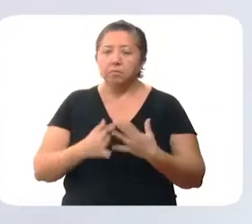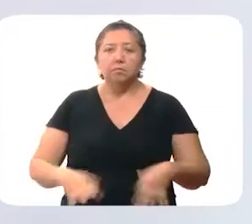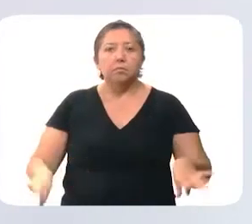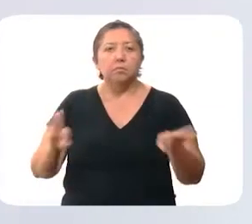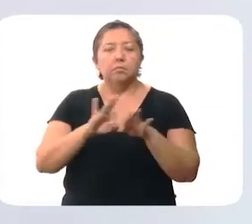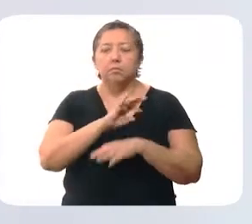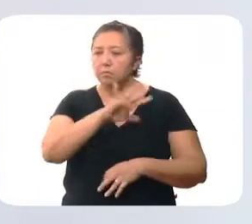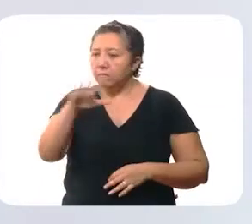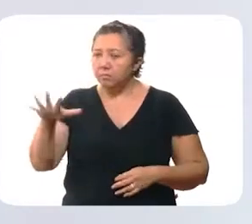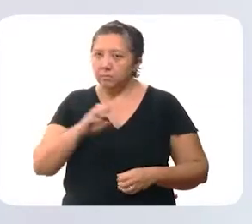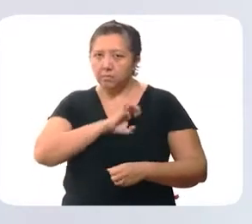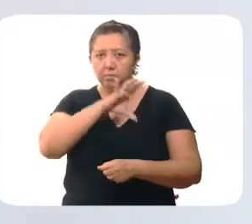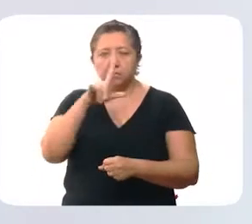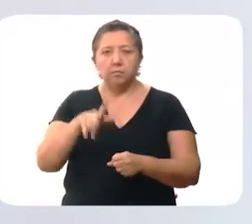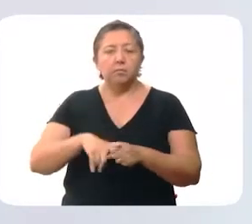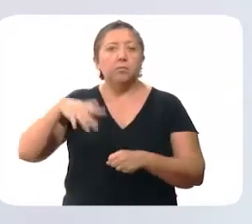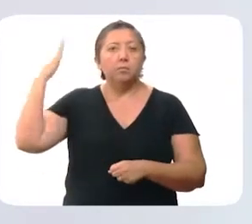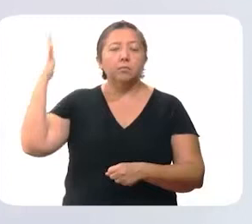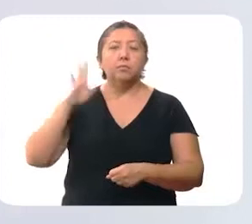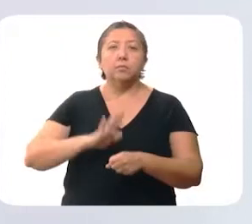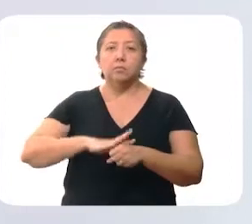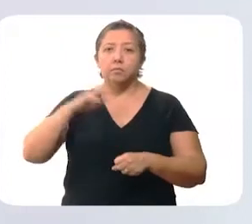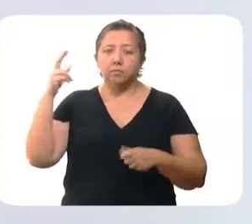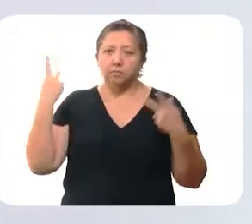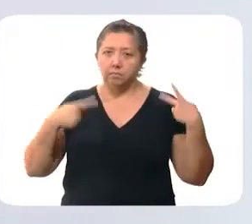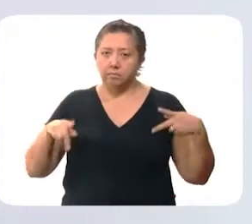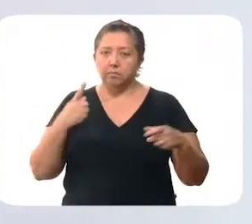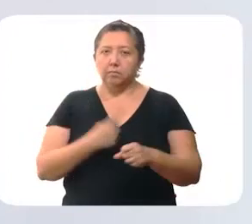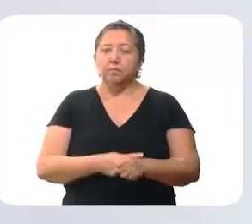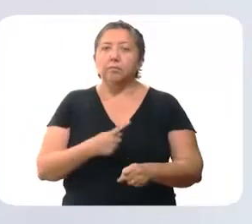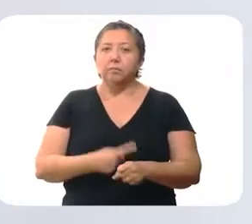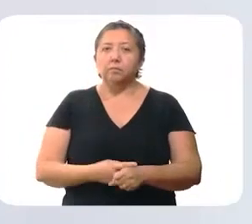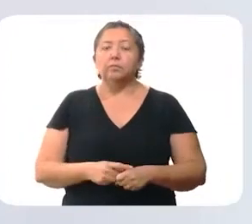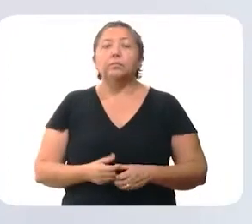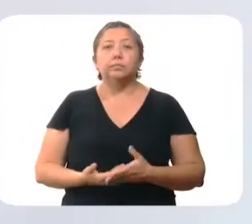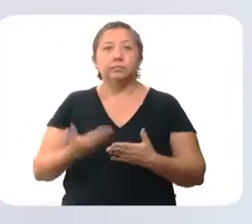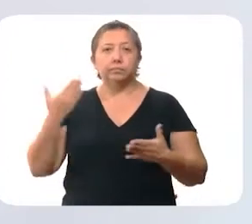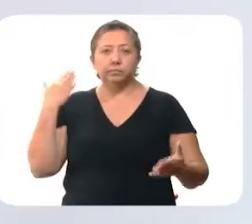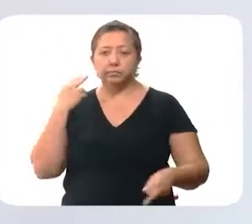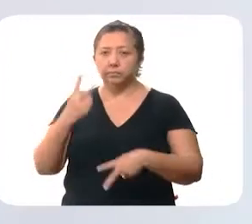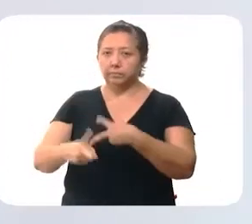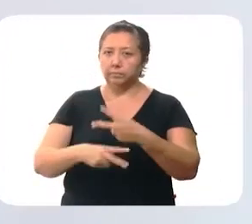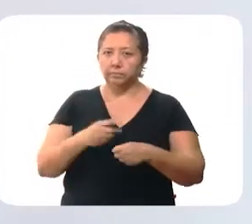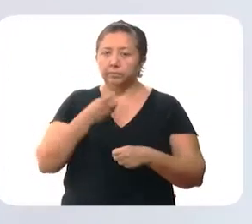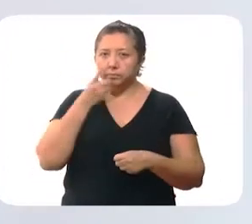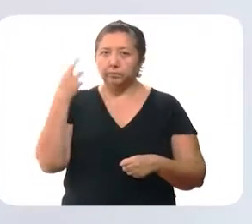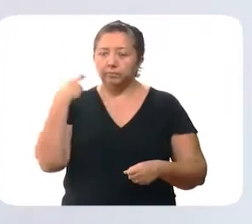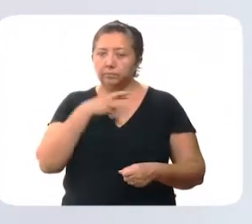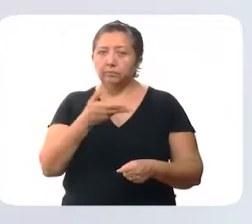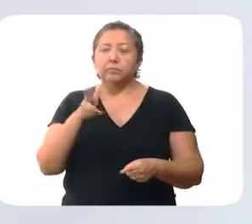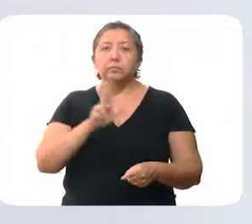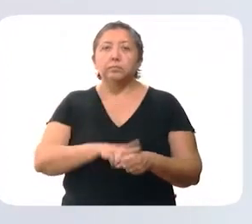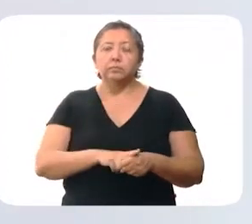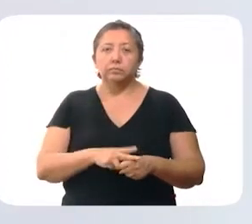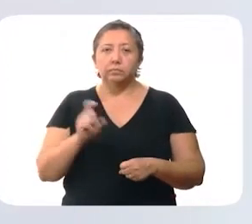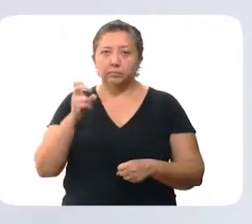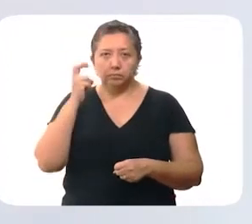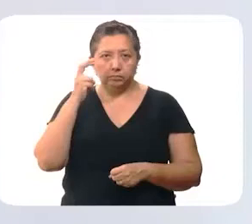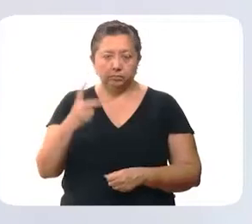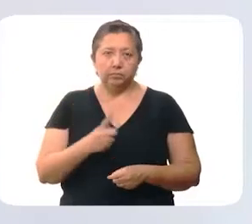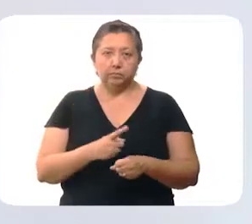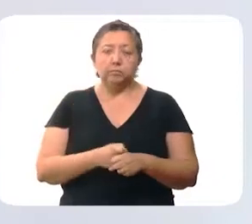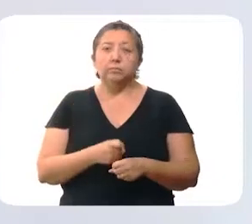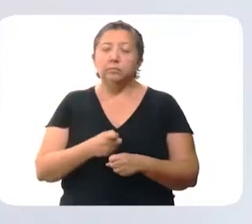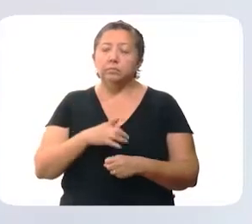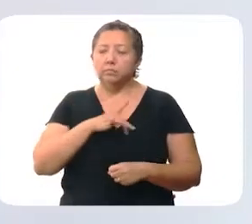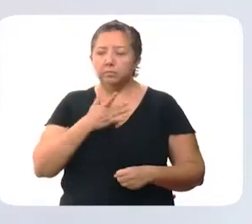importante que todos, en especial los adultos mayores o personas con enfermedades previas, acudan de inmediato al hospital, apenas detecten los